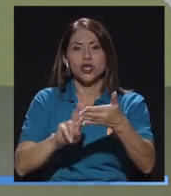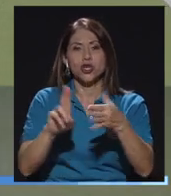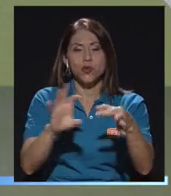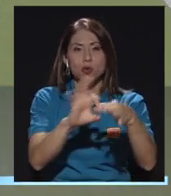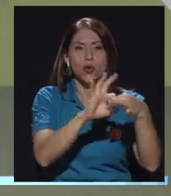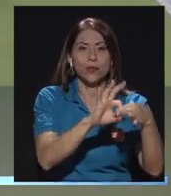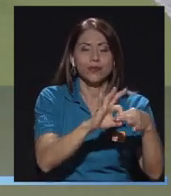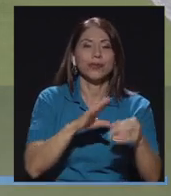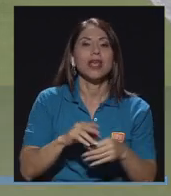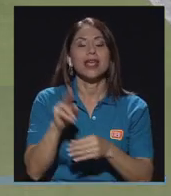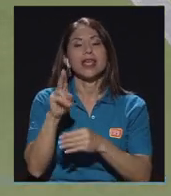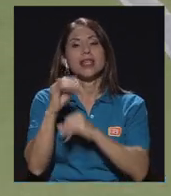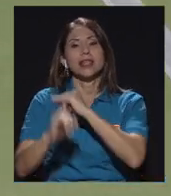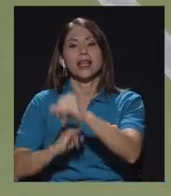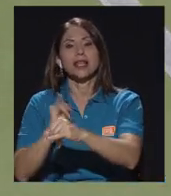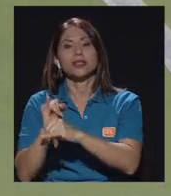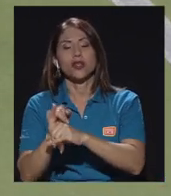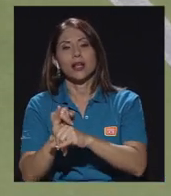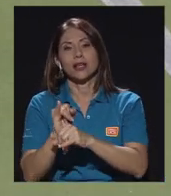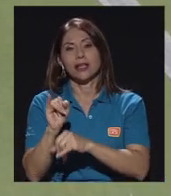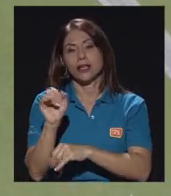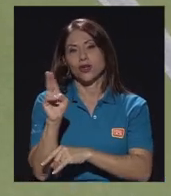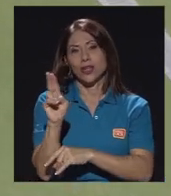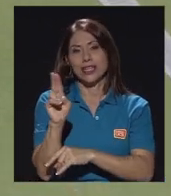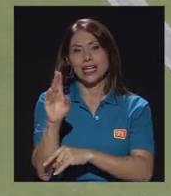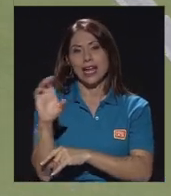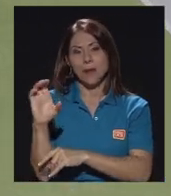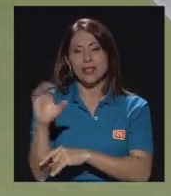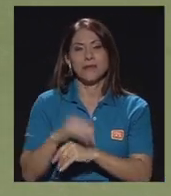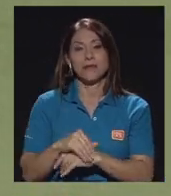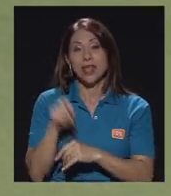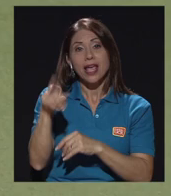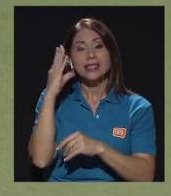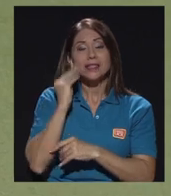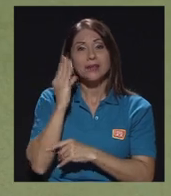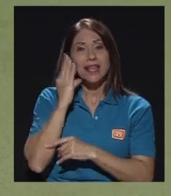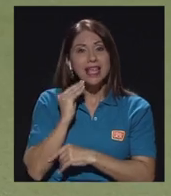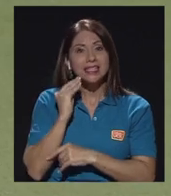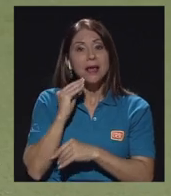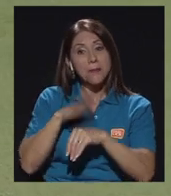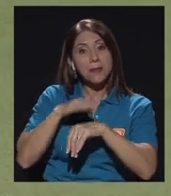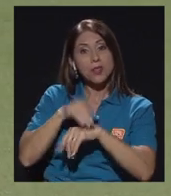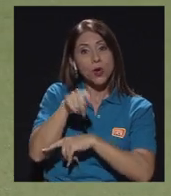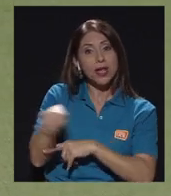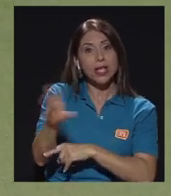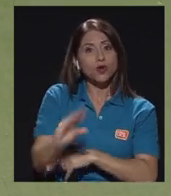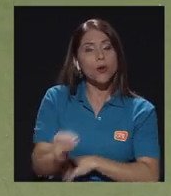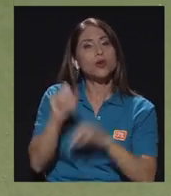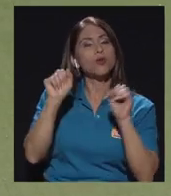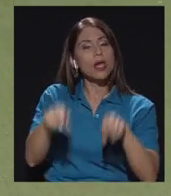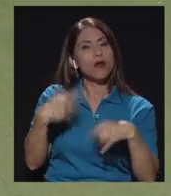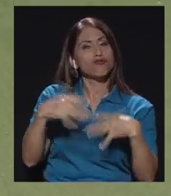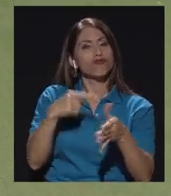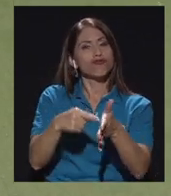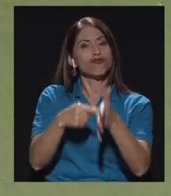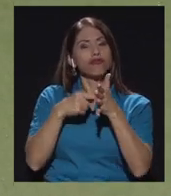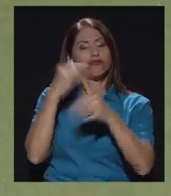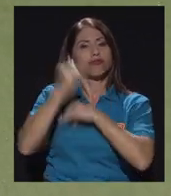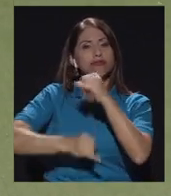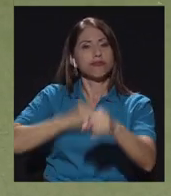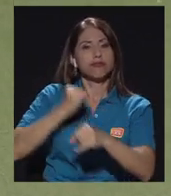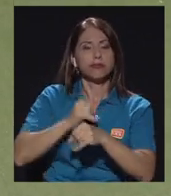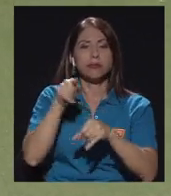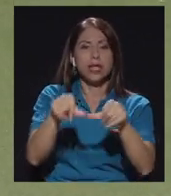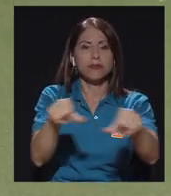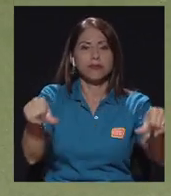Olympic Committee. Esta experiencia permitió a los jóvenes vivenciar la alta exigencia internacional de esta disciplina.